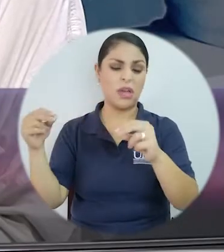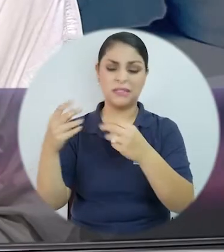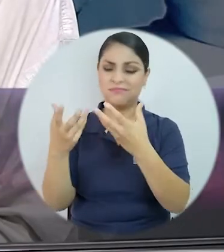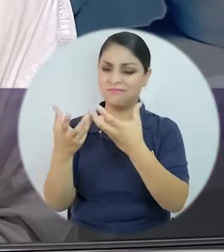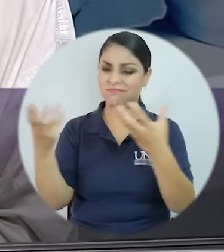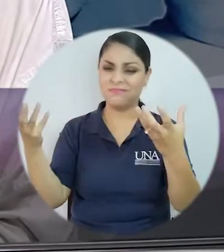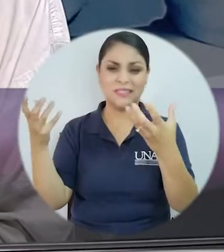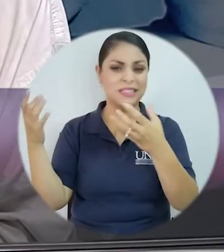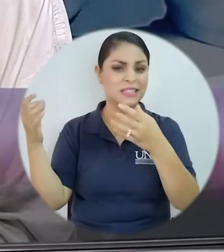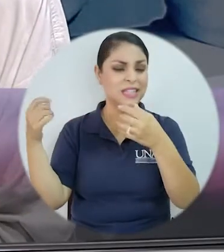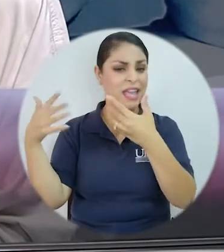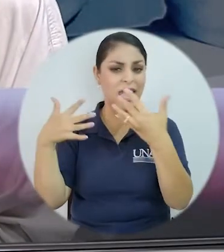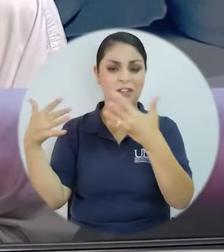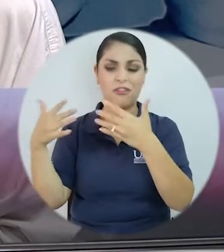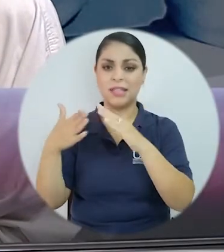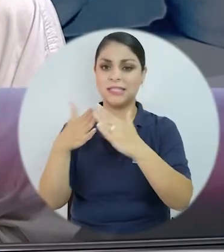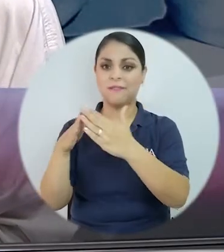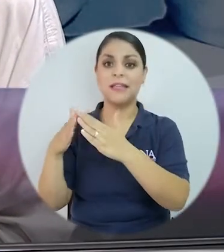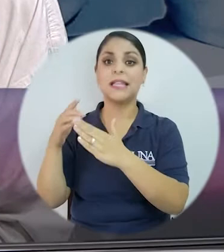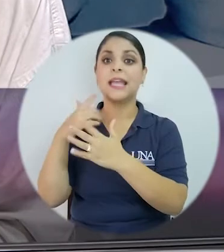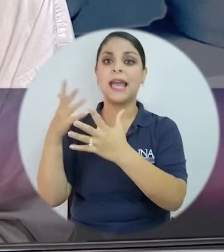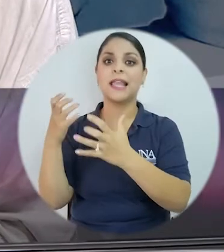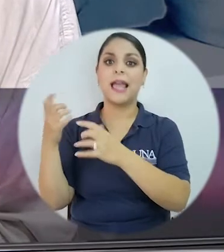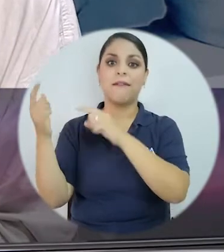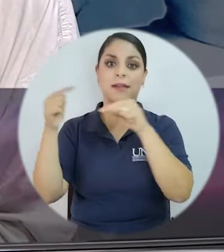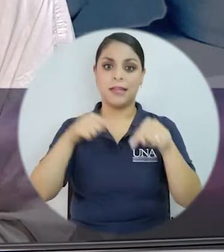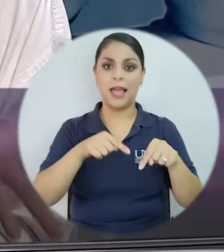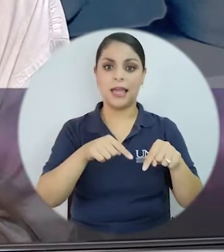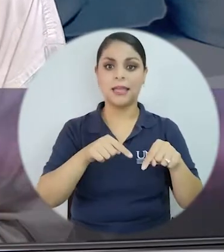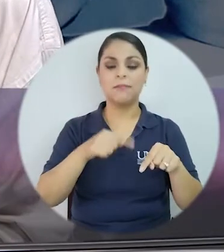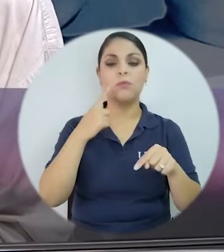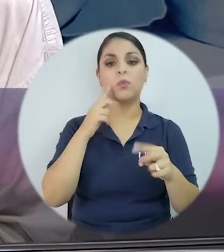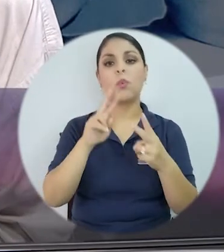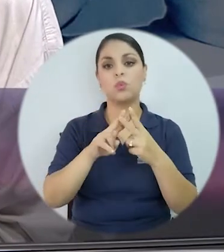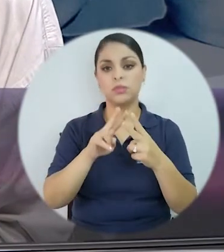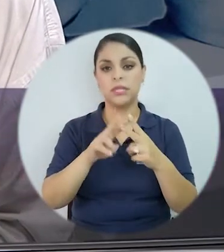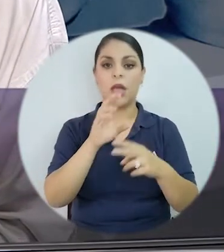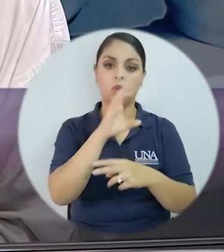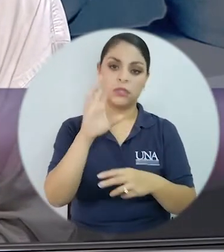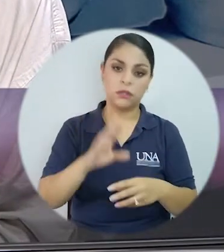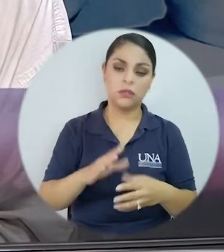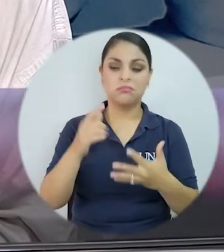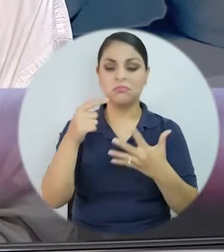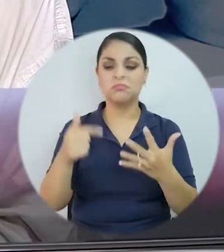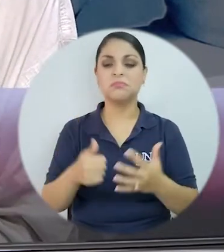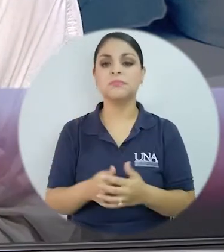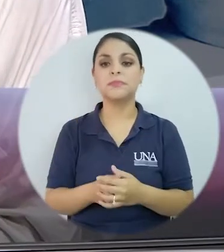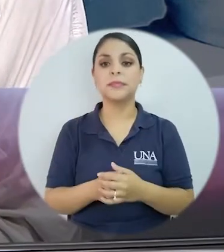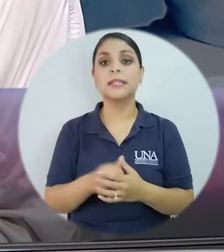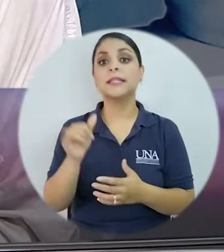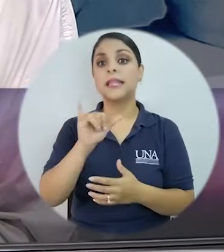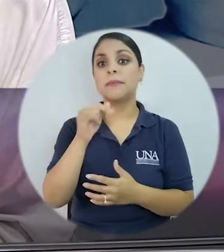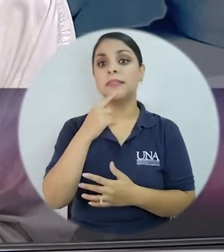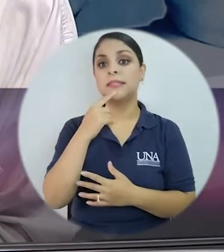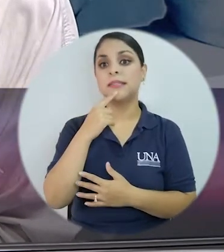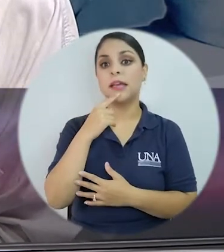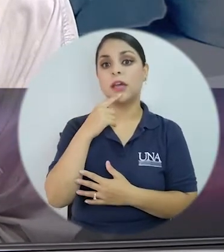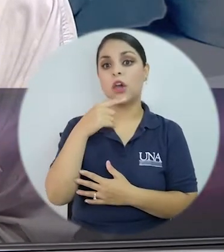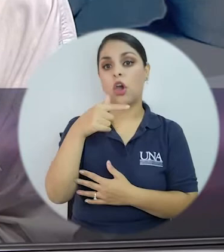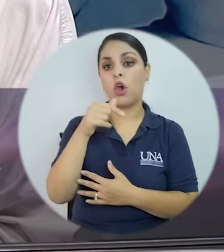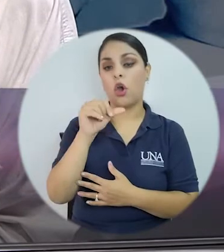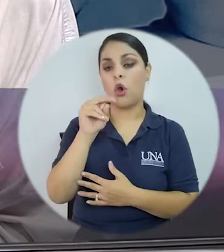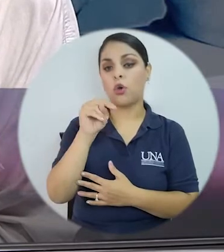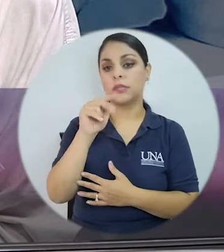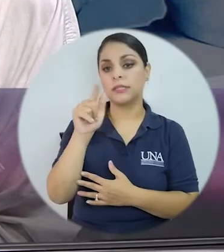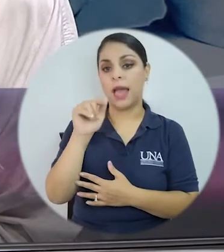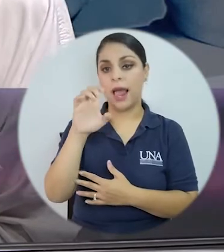de guerras civiles. Él quería que lo nombraran acá porque nos conocía, había pasado por acá. Otra cosa que dice el mismo González